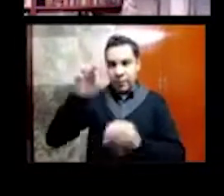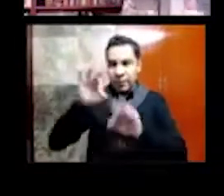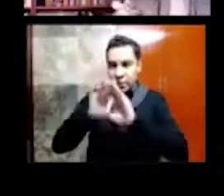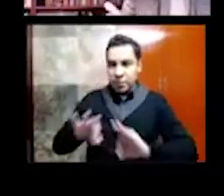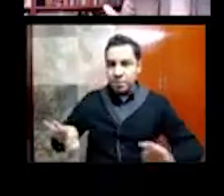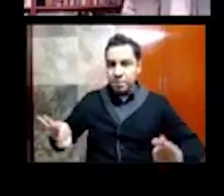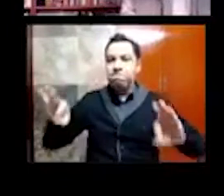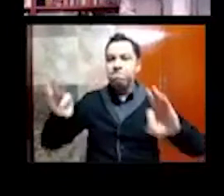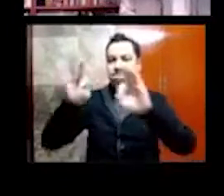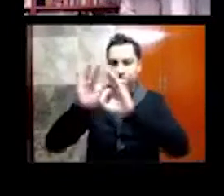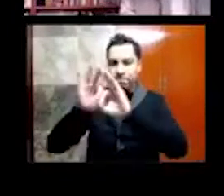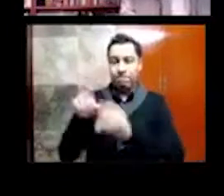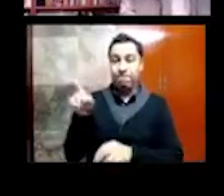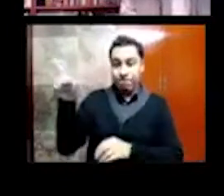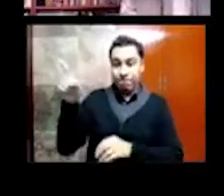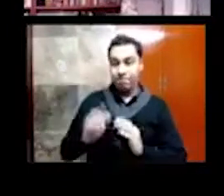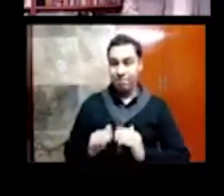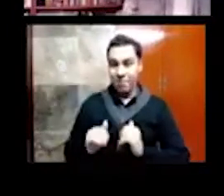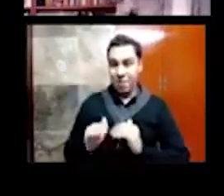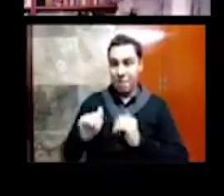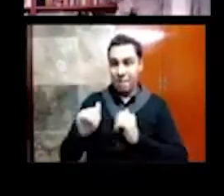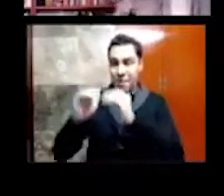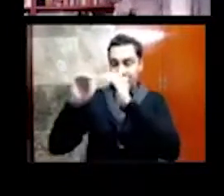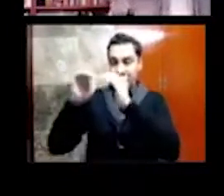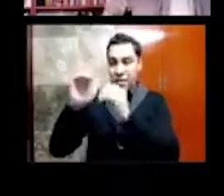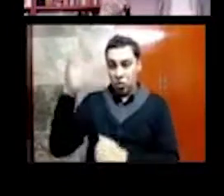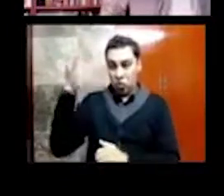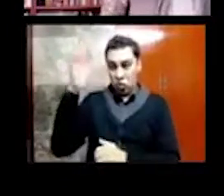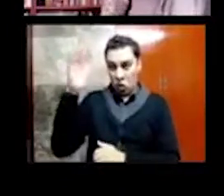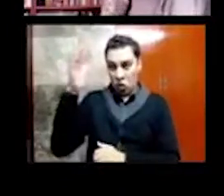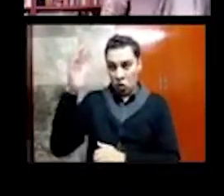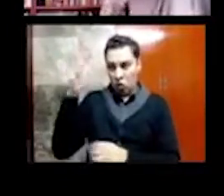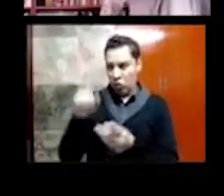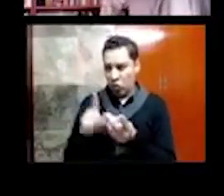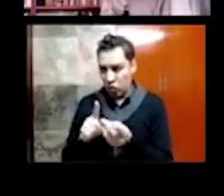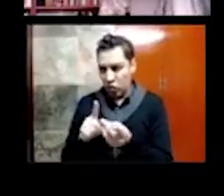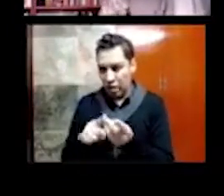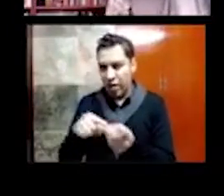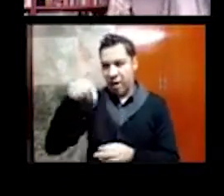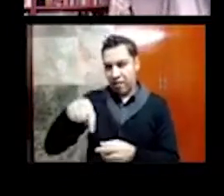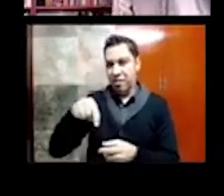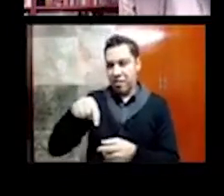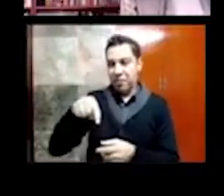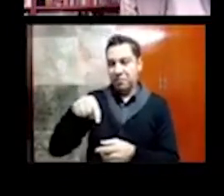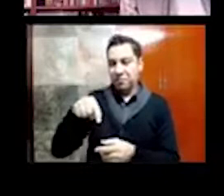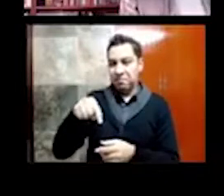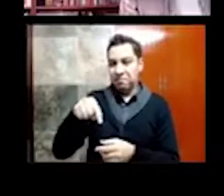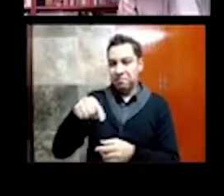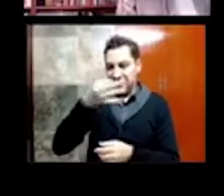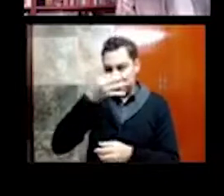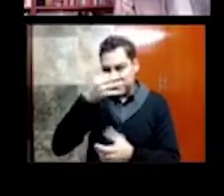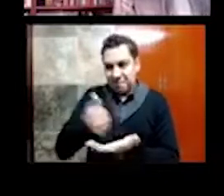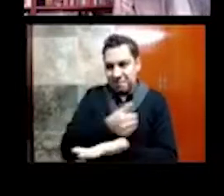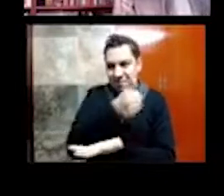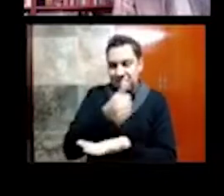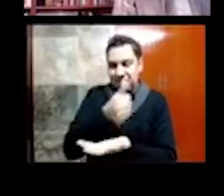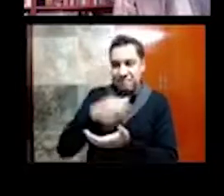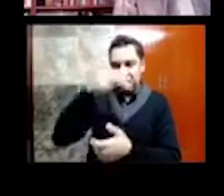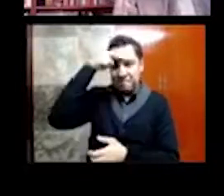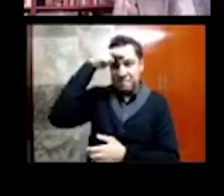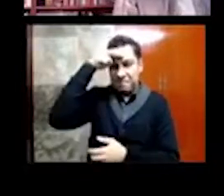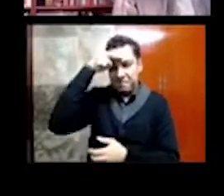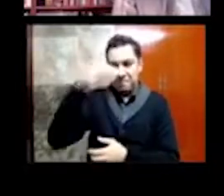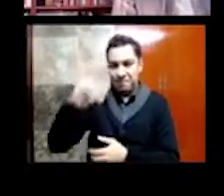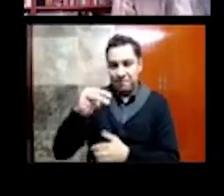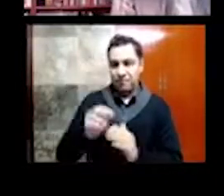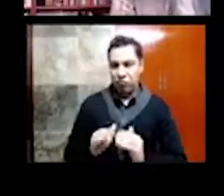sus 227 metros de longitud en la base y con aproximadamente 63